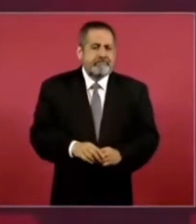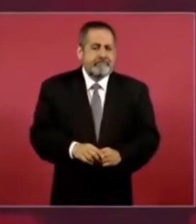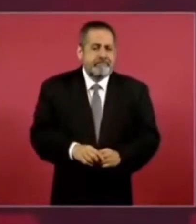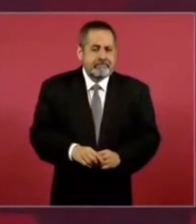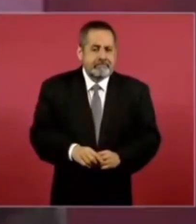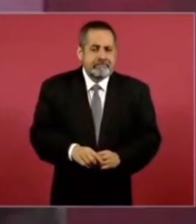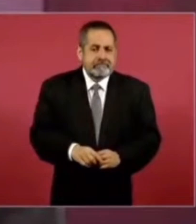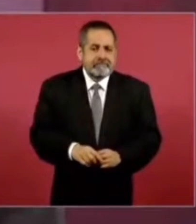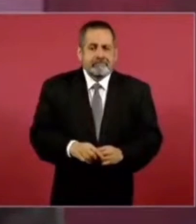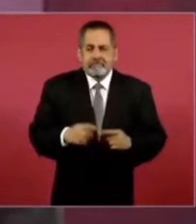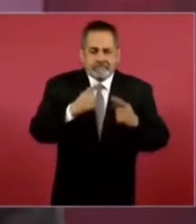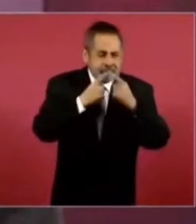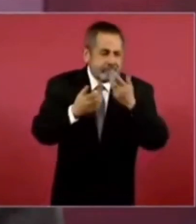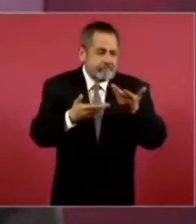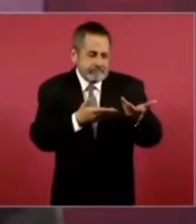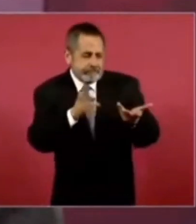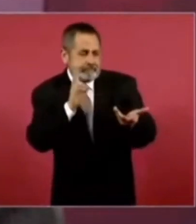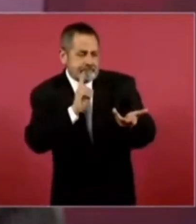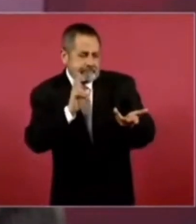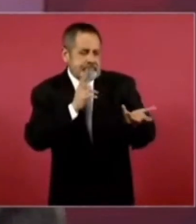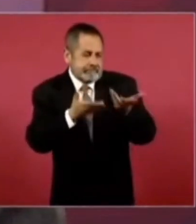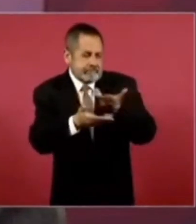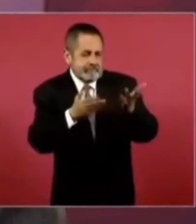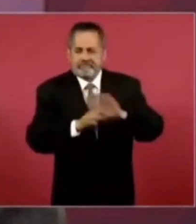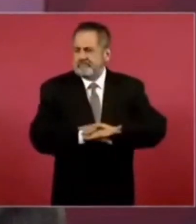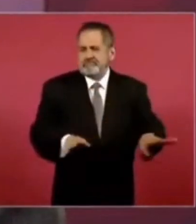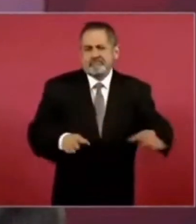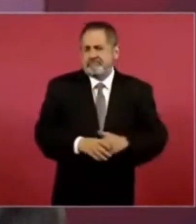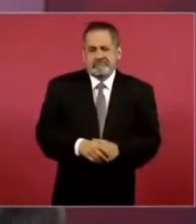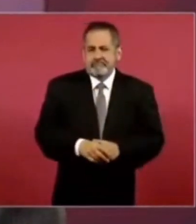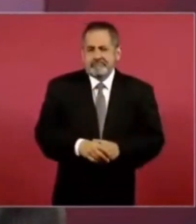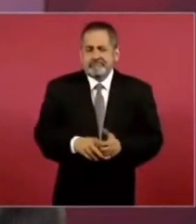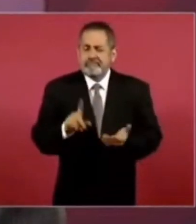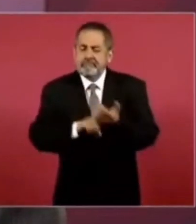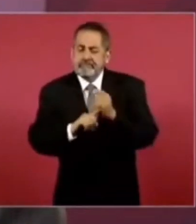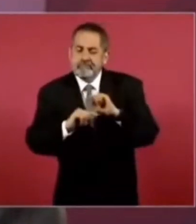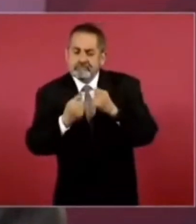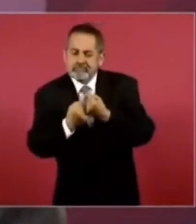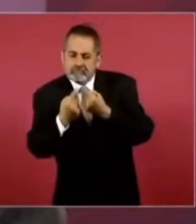se negocie nada que no se